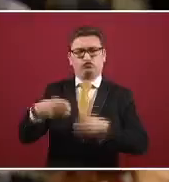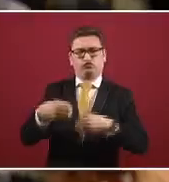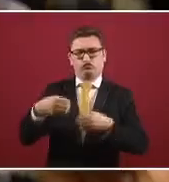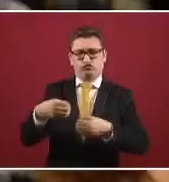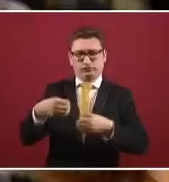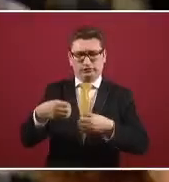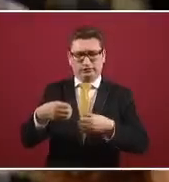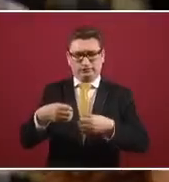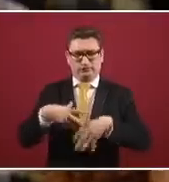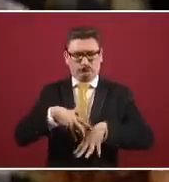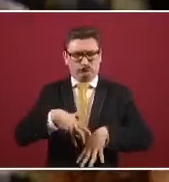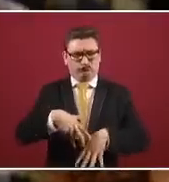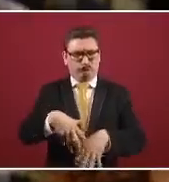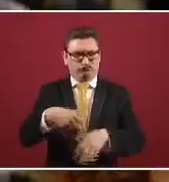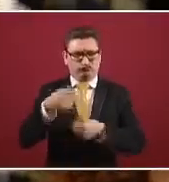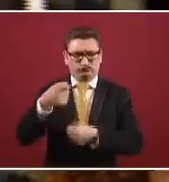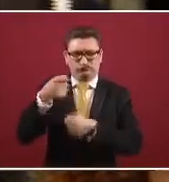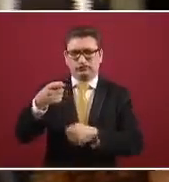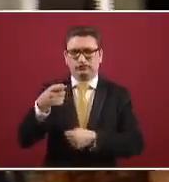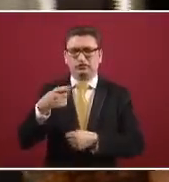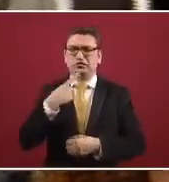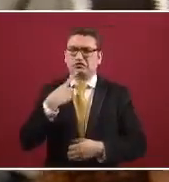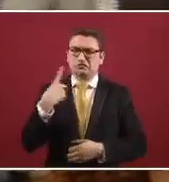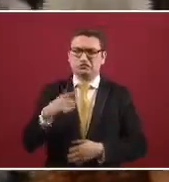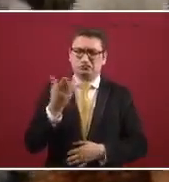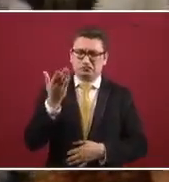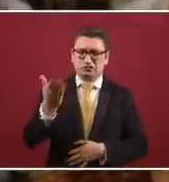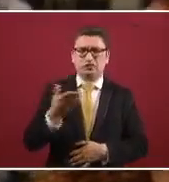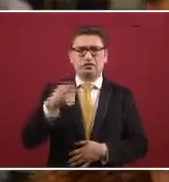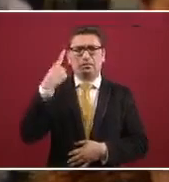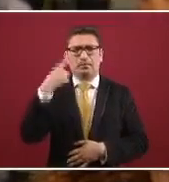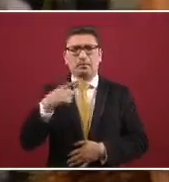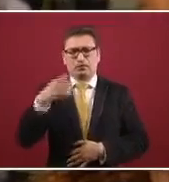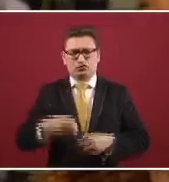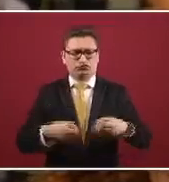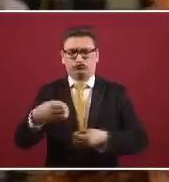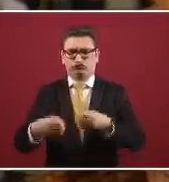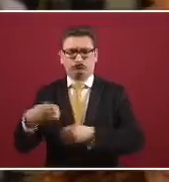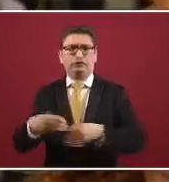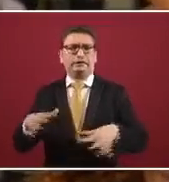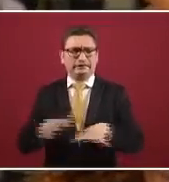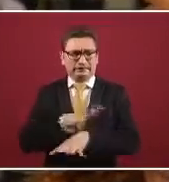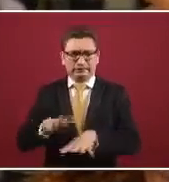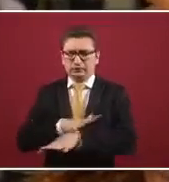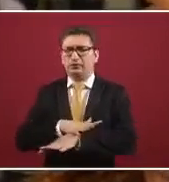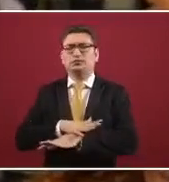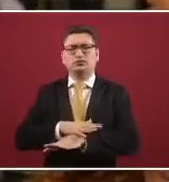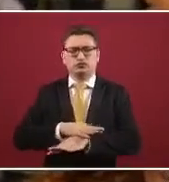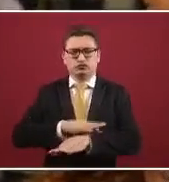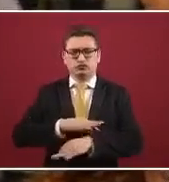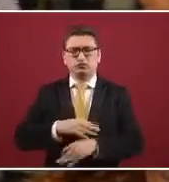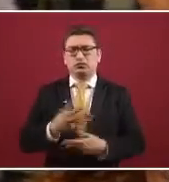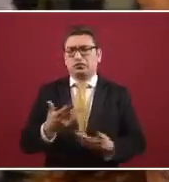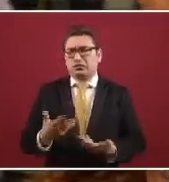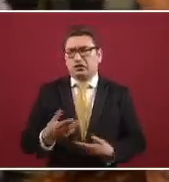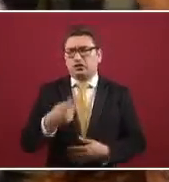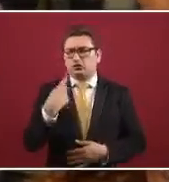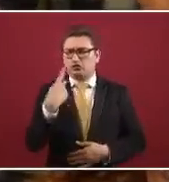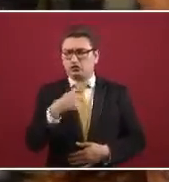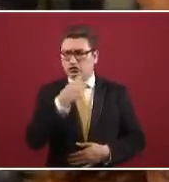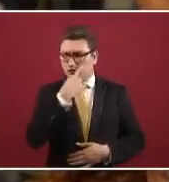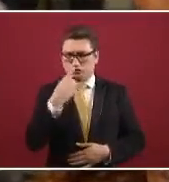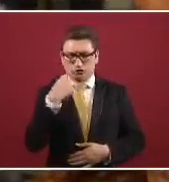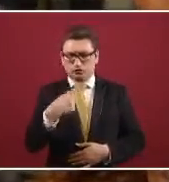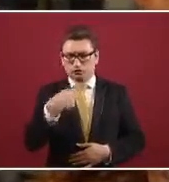para pedir y solicitar la renovación del Poder Judicial. Me gustaría saber su opinión o